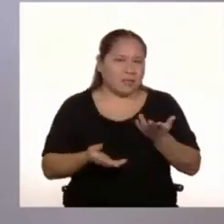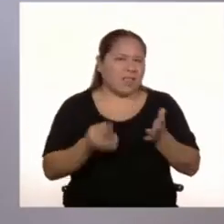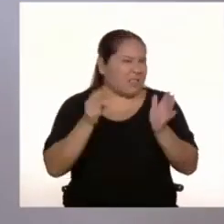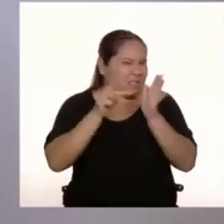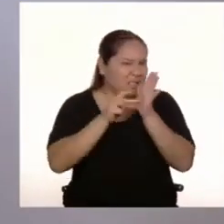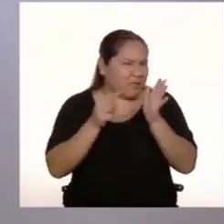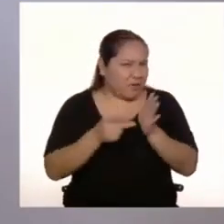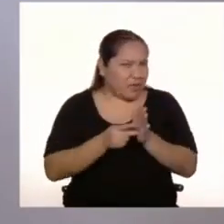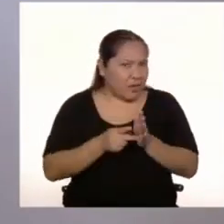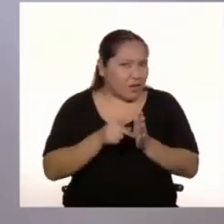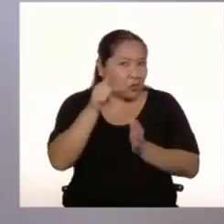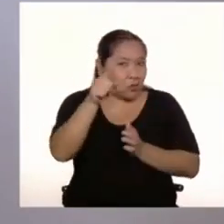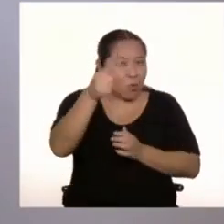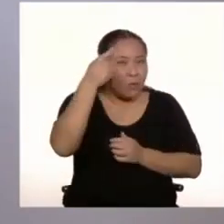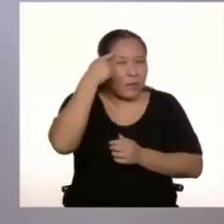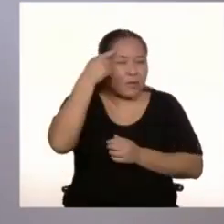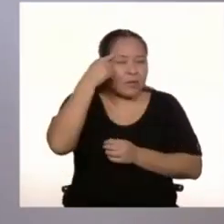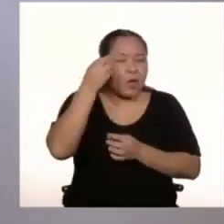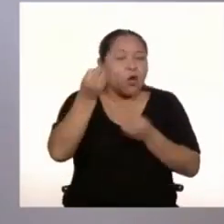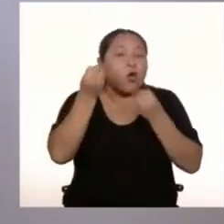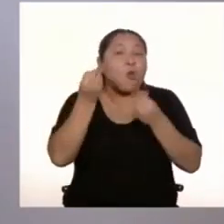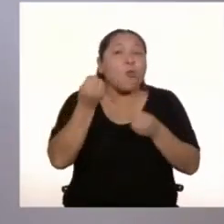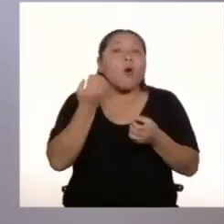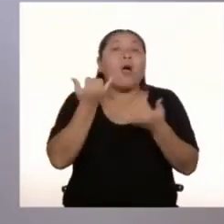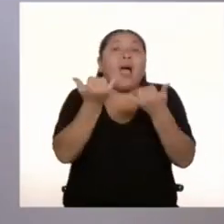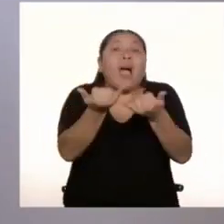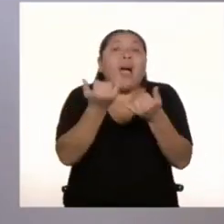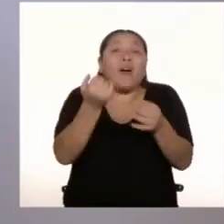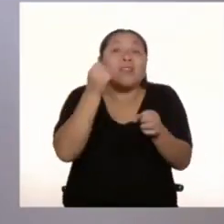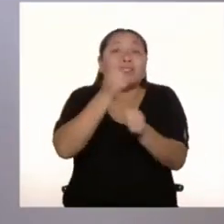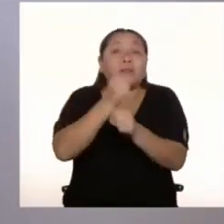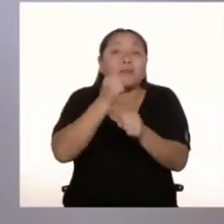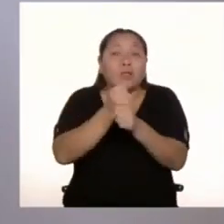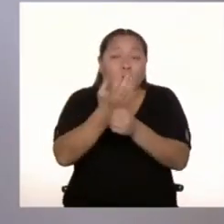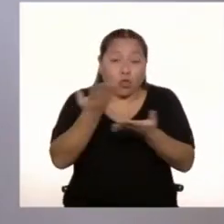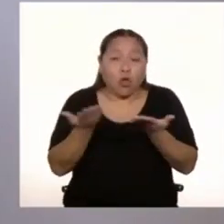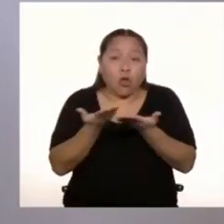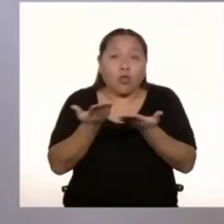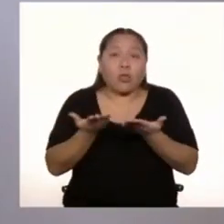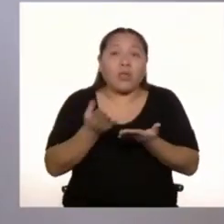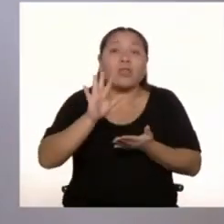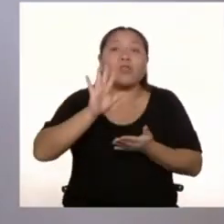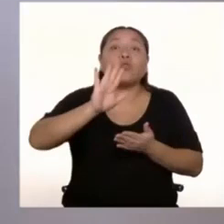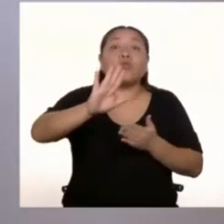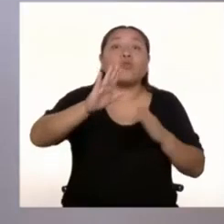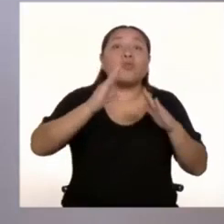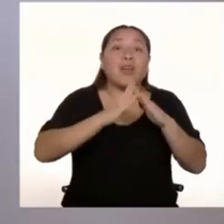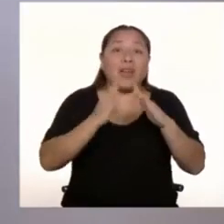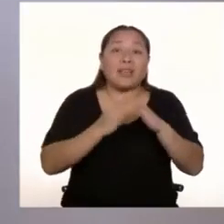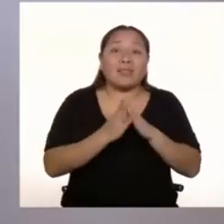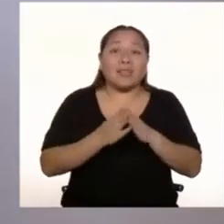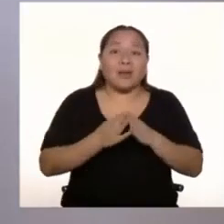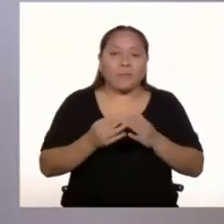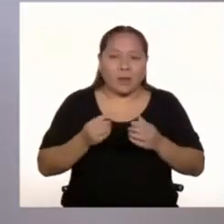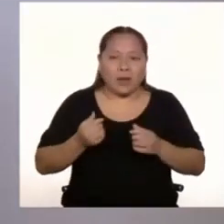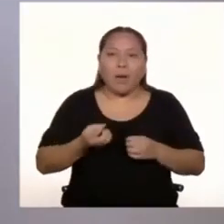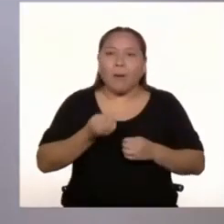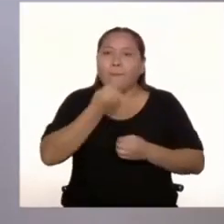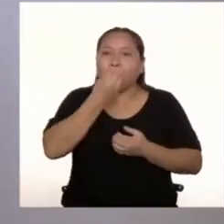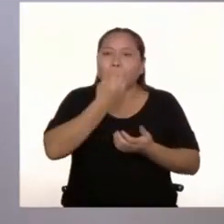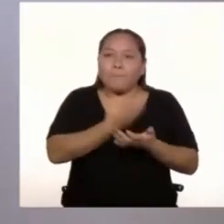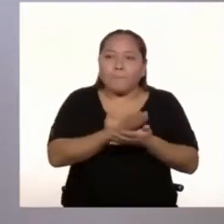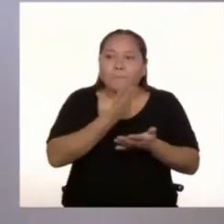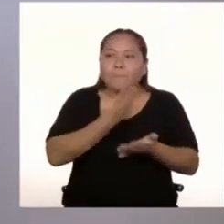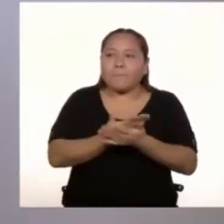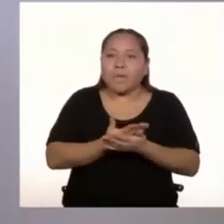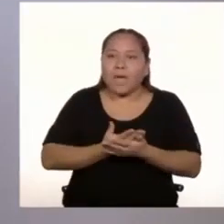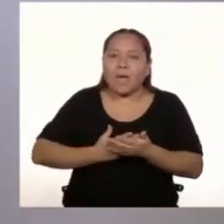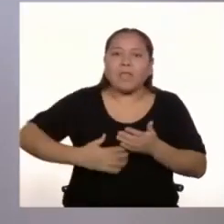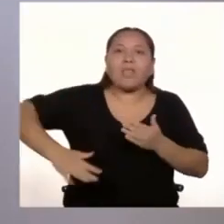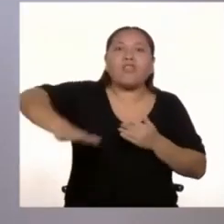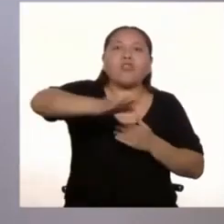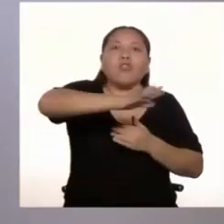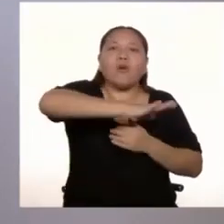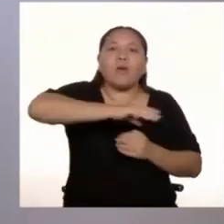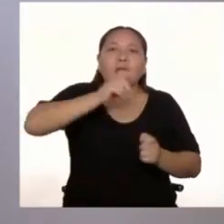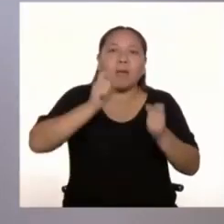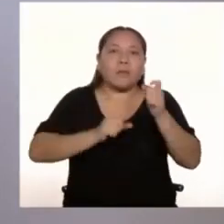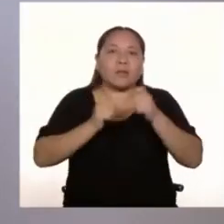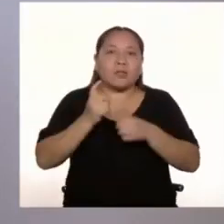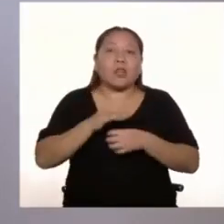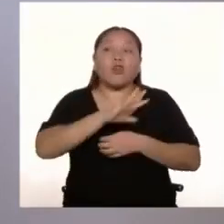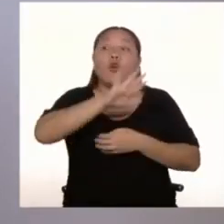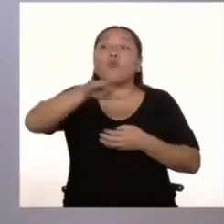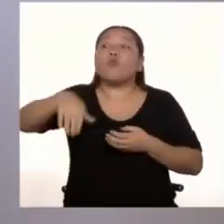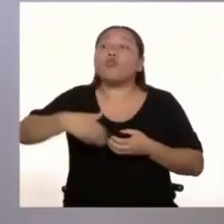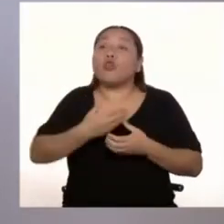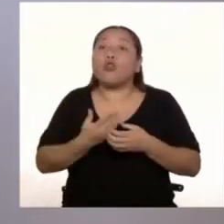pensemos en cómo estamos trabajando desde donde estamos por el bien común y participamos para lograr